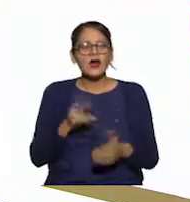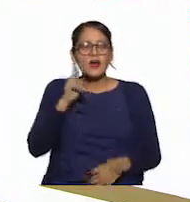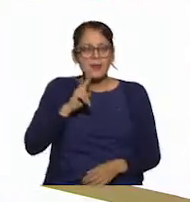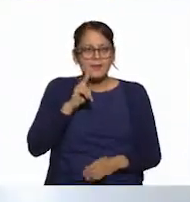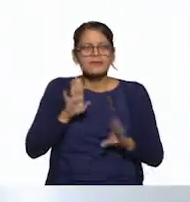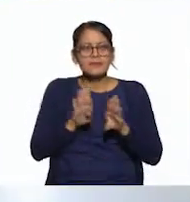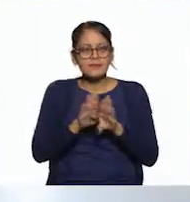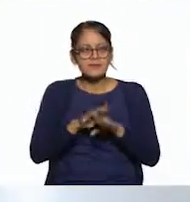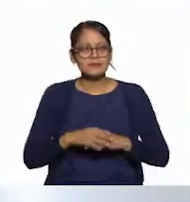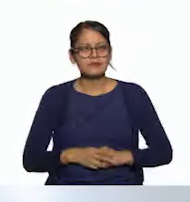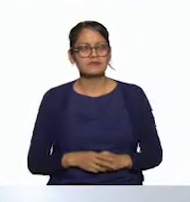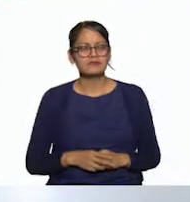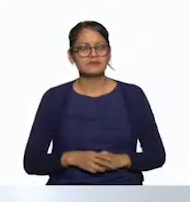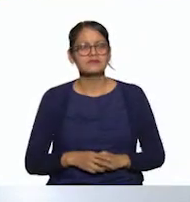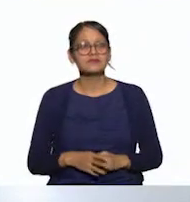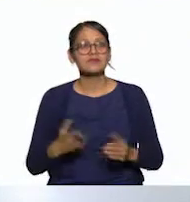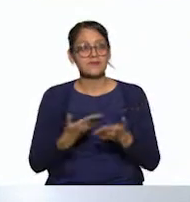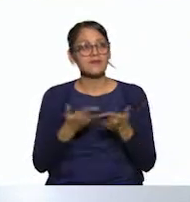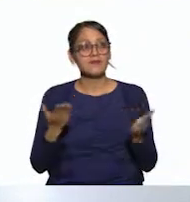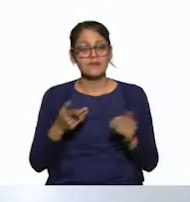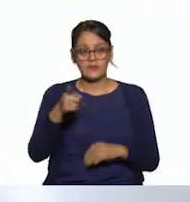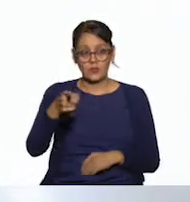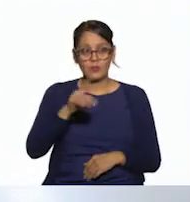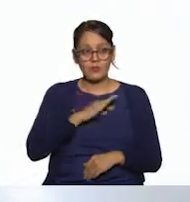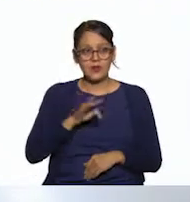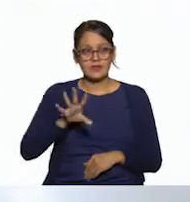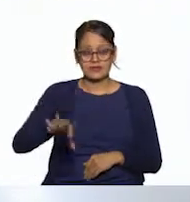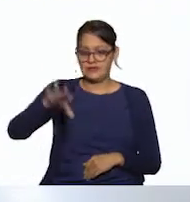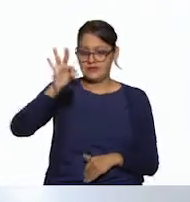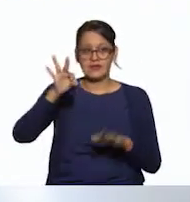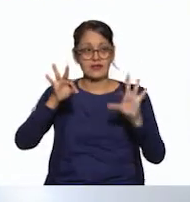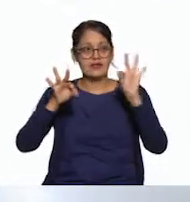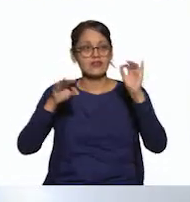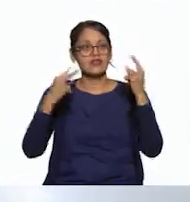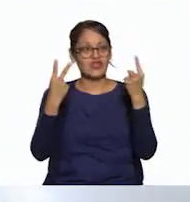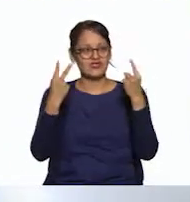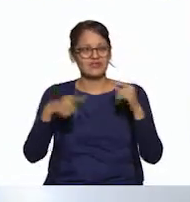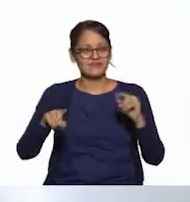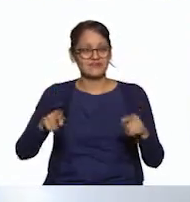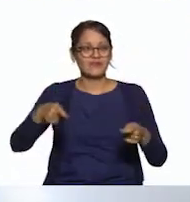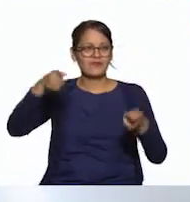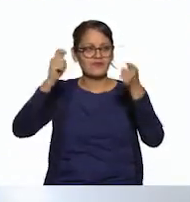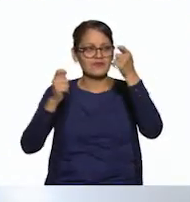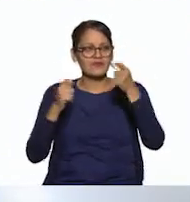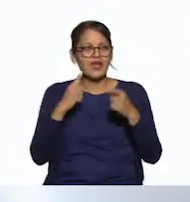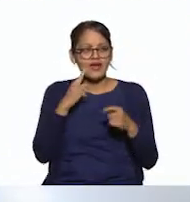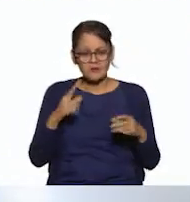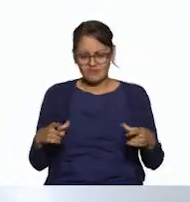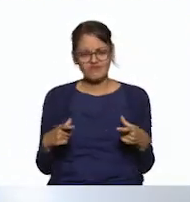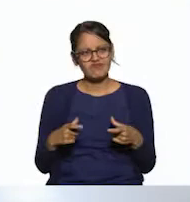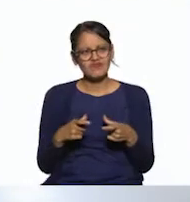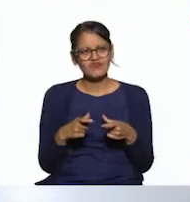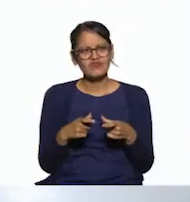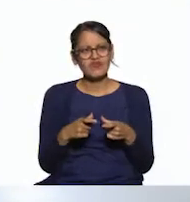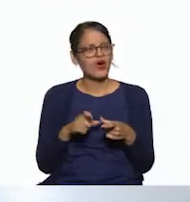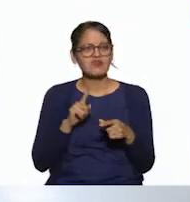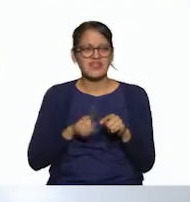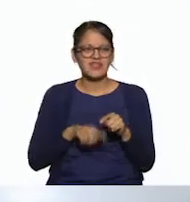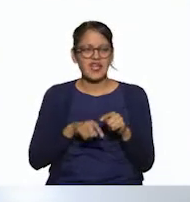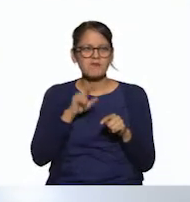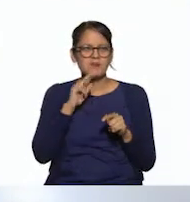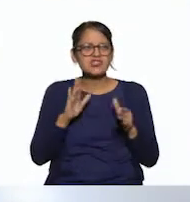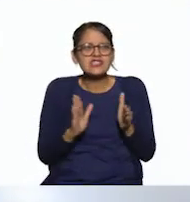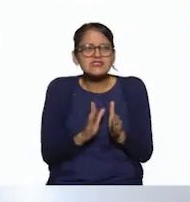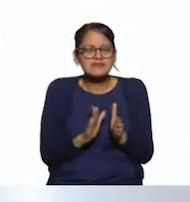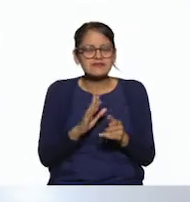poco? Ahora sí puedes tomar tu segunda varita. Pero entonces, esto me queda pequeño. Este te queda pequeño. También lo voy a mover.